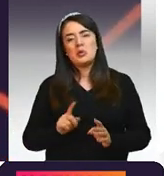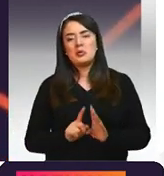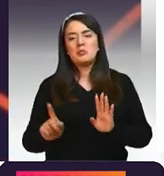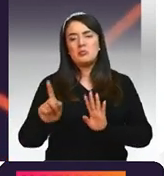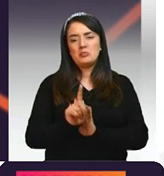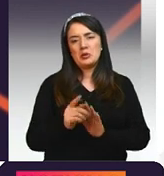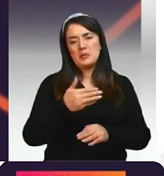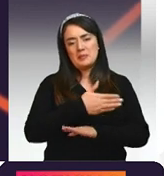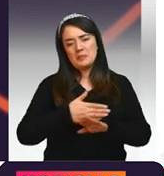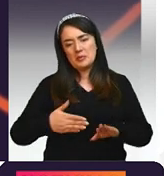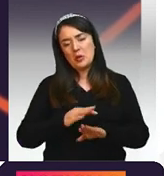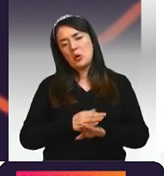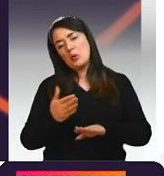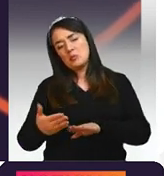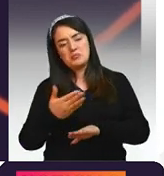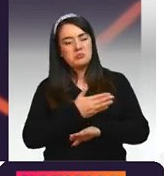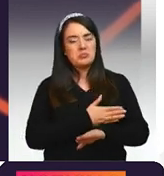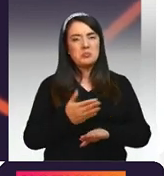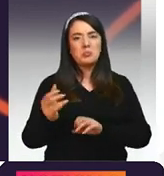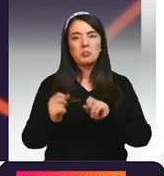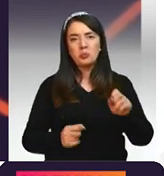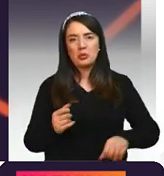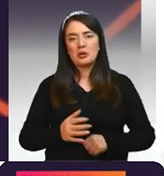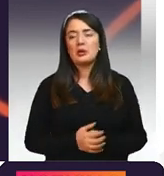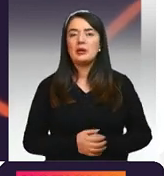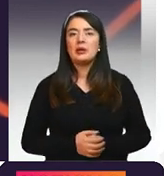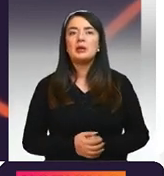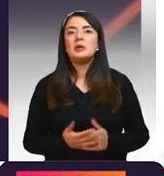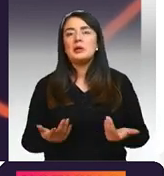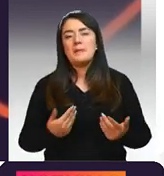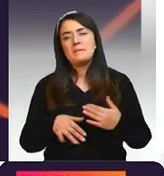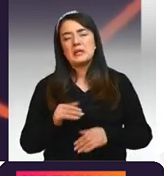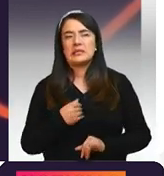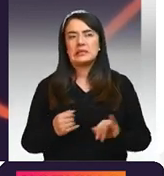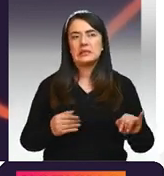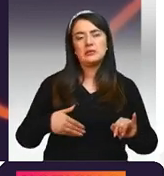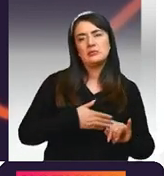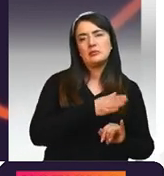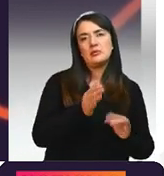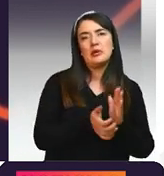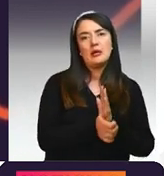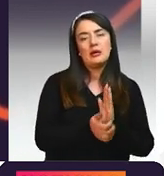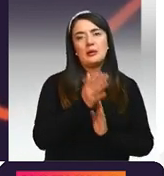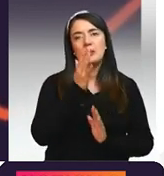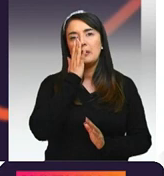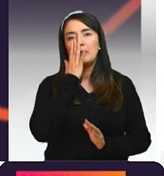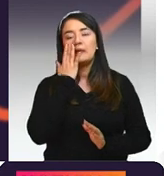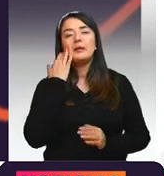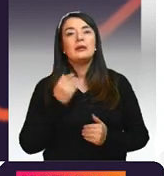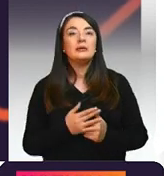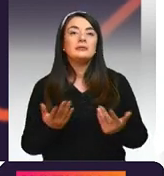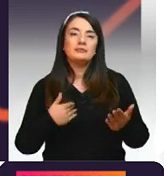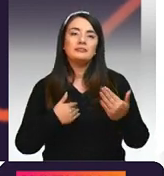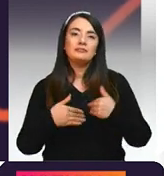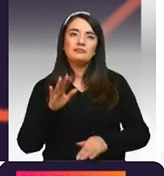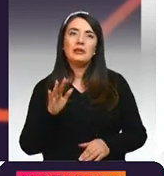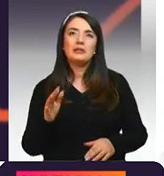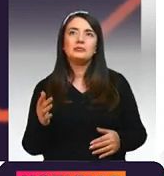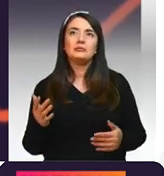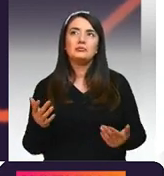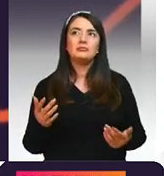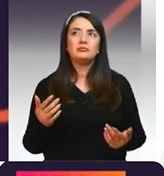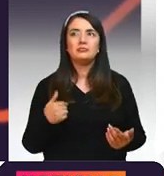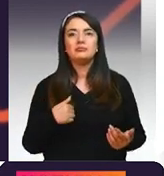por las bandas, preferiblemente por izquierda, ya que pues es donde he